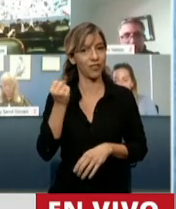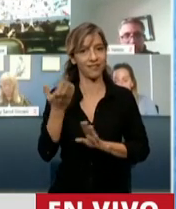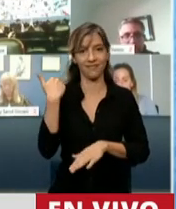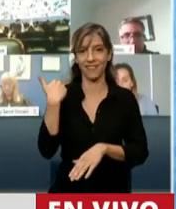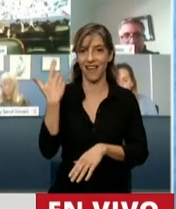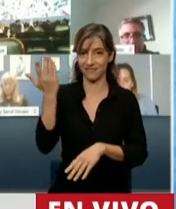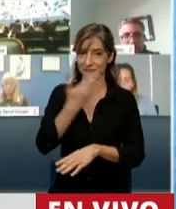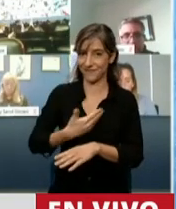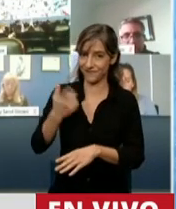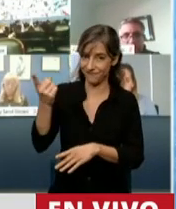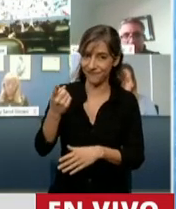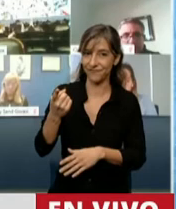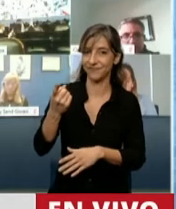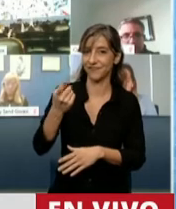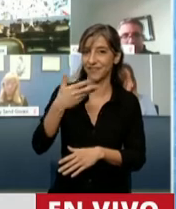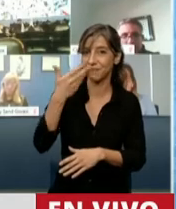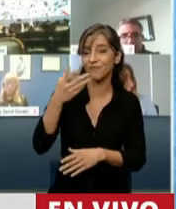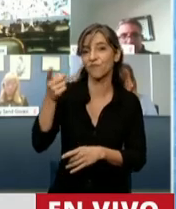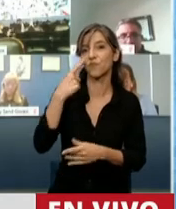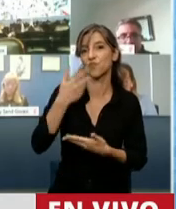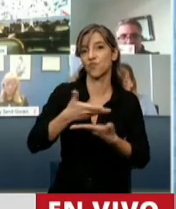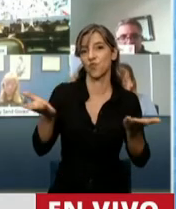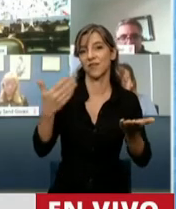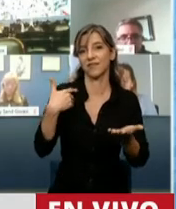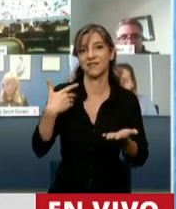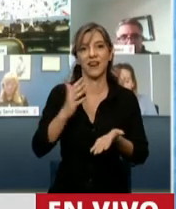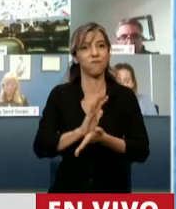presentó, es una señal política muy concreta.